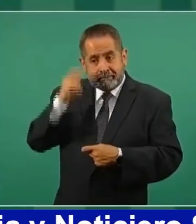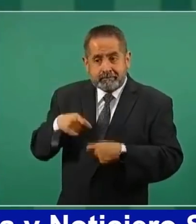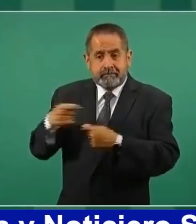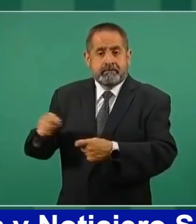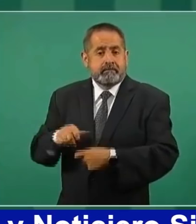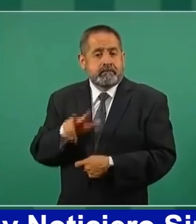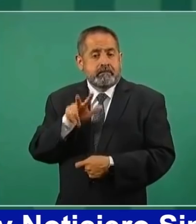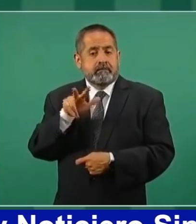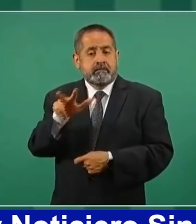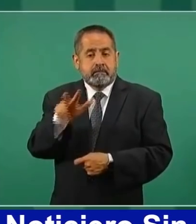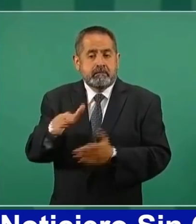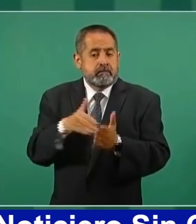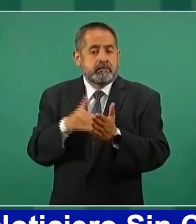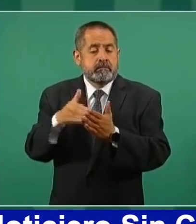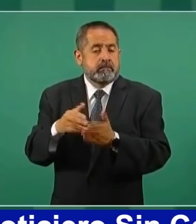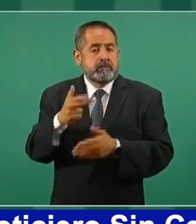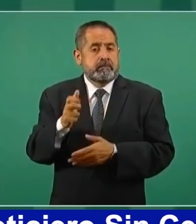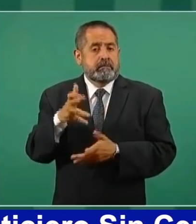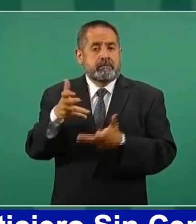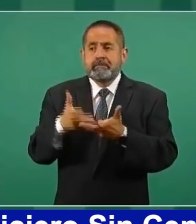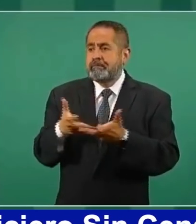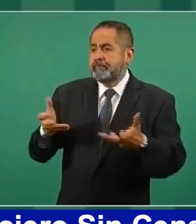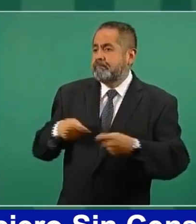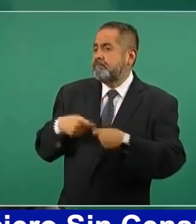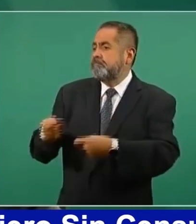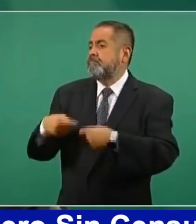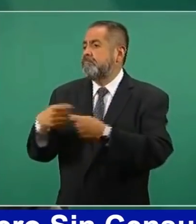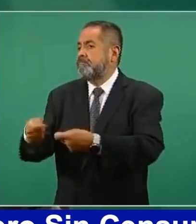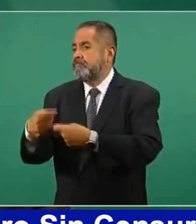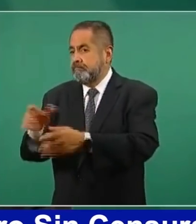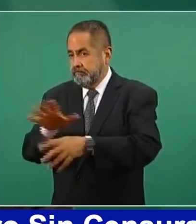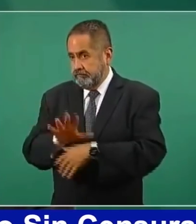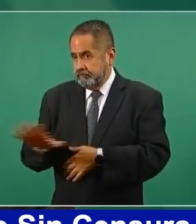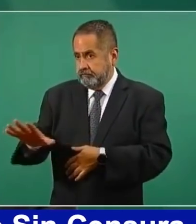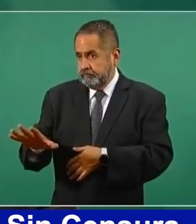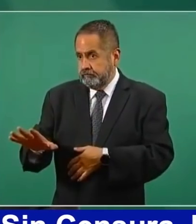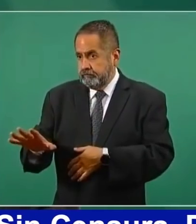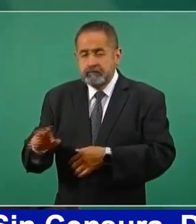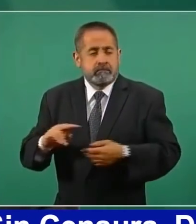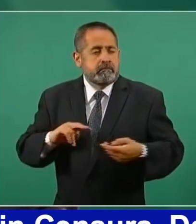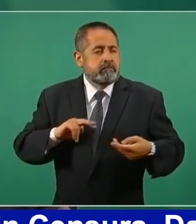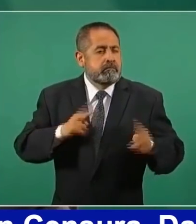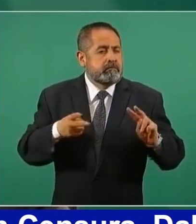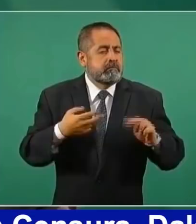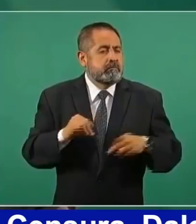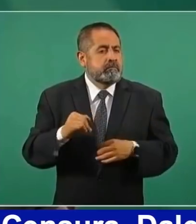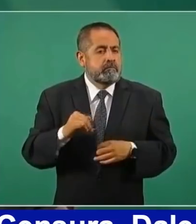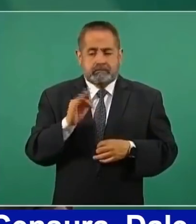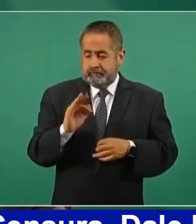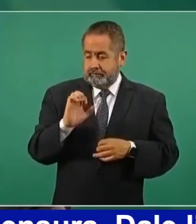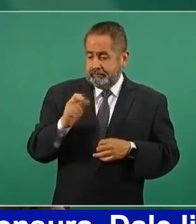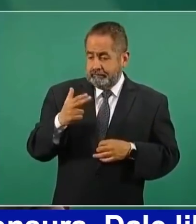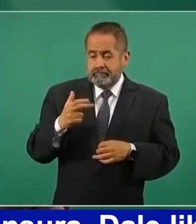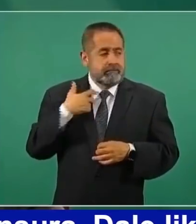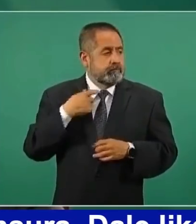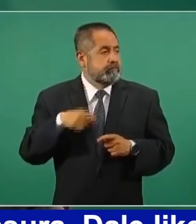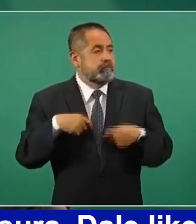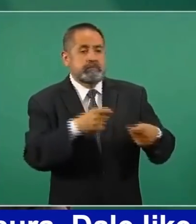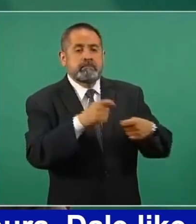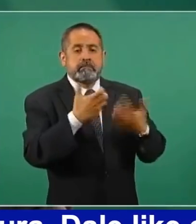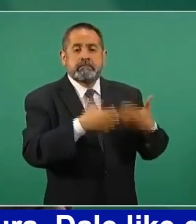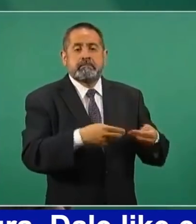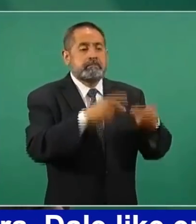18 millones de hectáreas y Calderón entregó a las empresas mineras